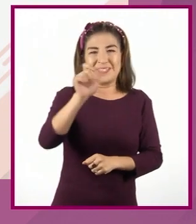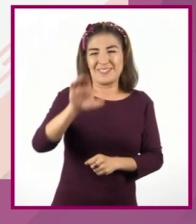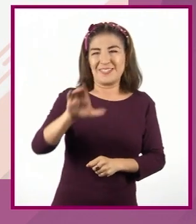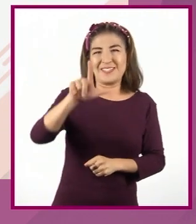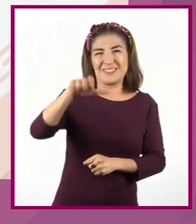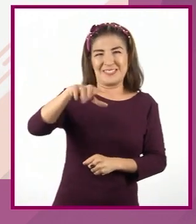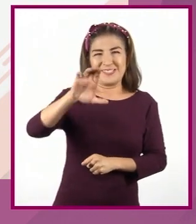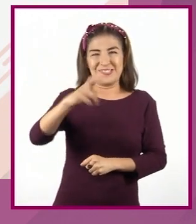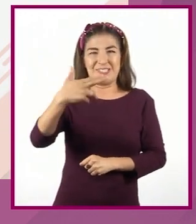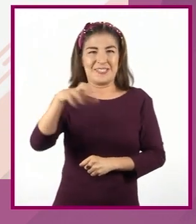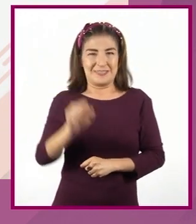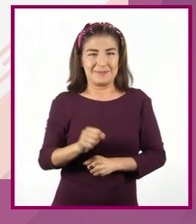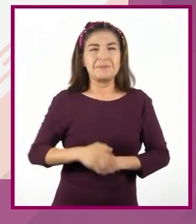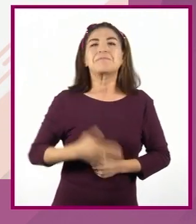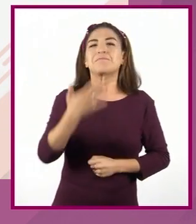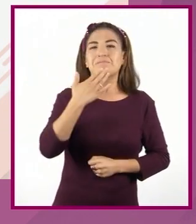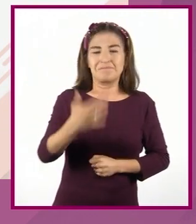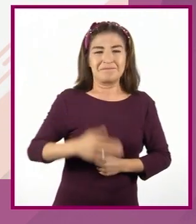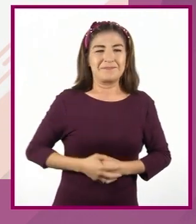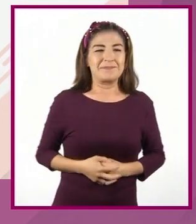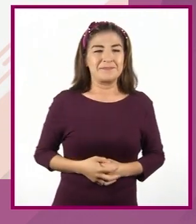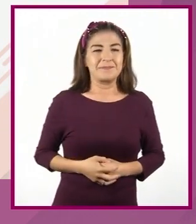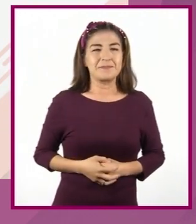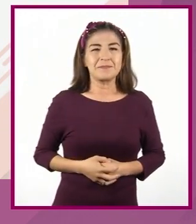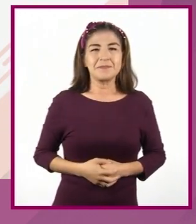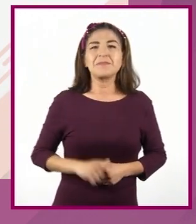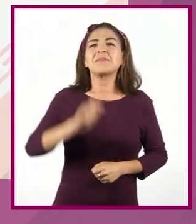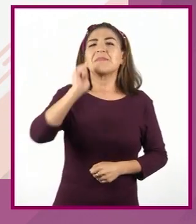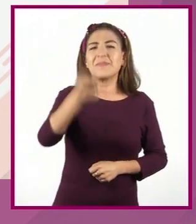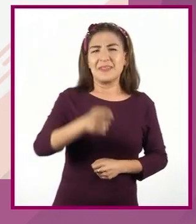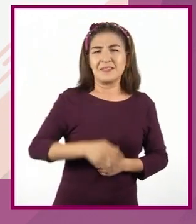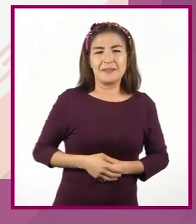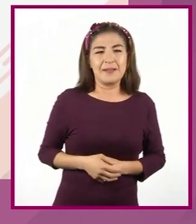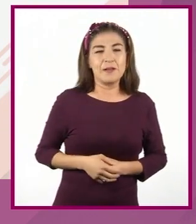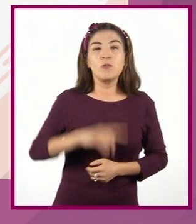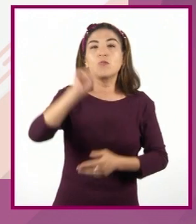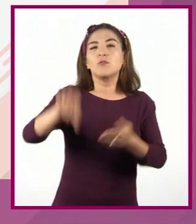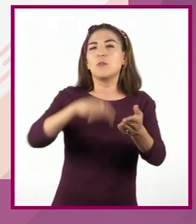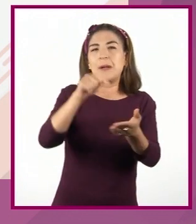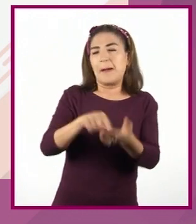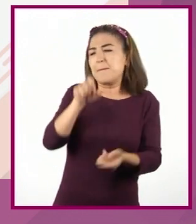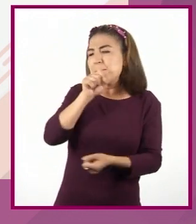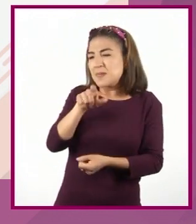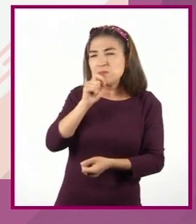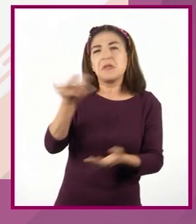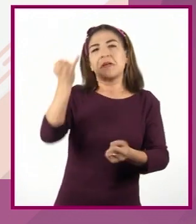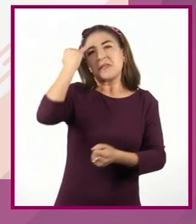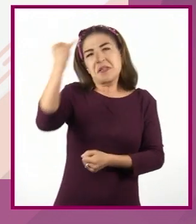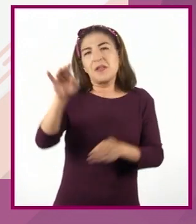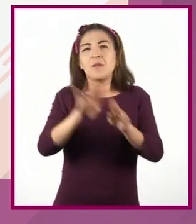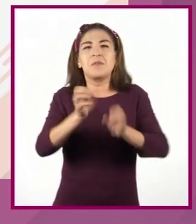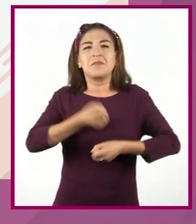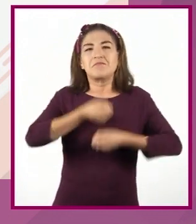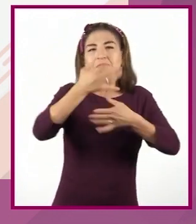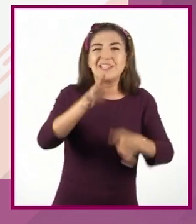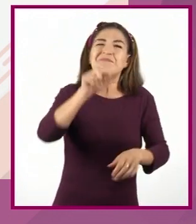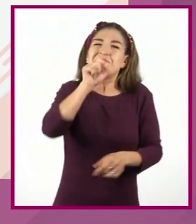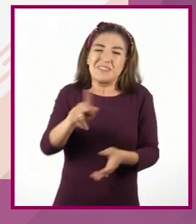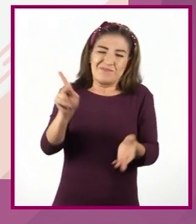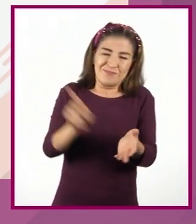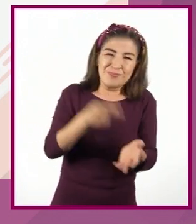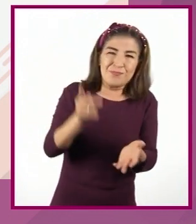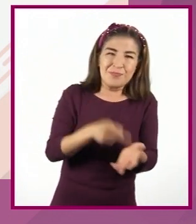parece? Perfecto. Un cliché es lugar común, idea o expresión demasiado repetida